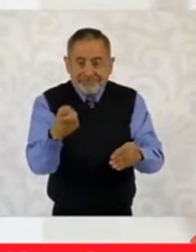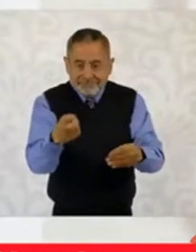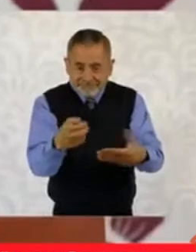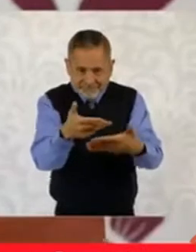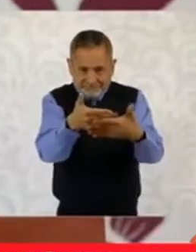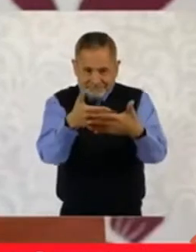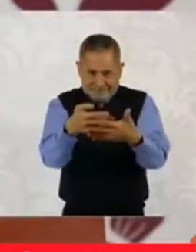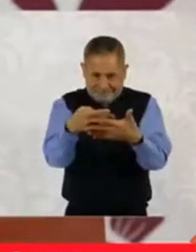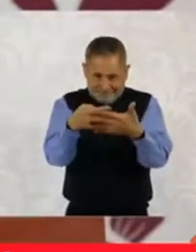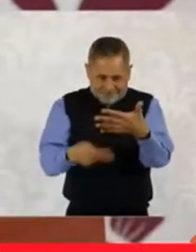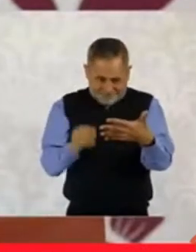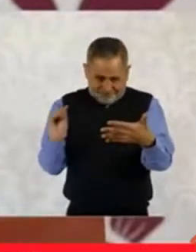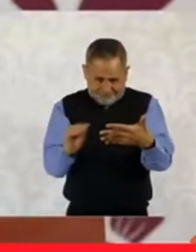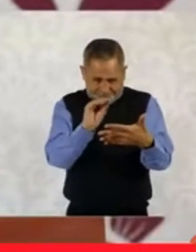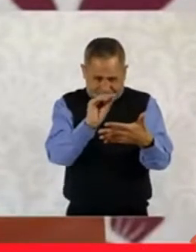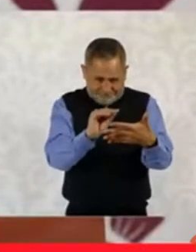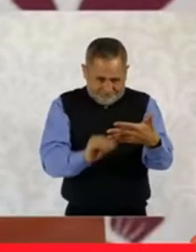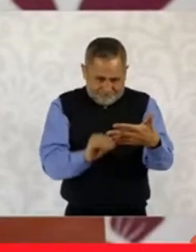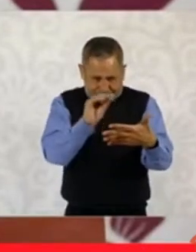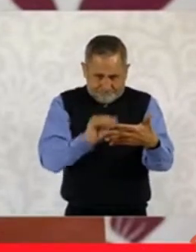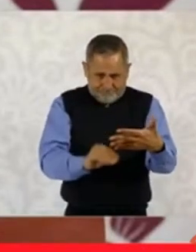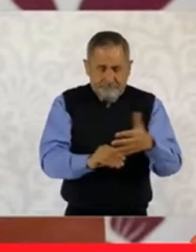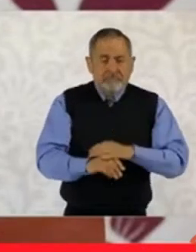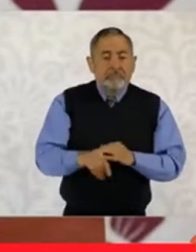una sola base de datos nacional